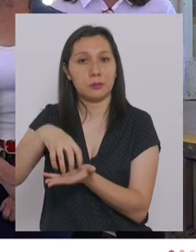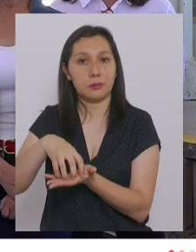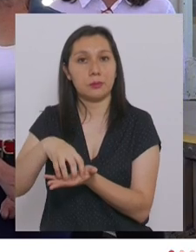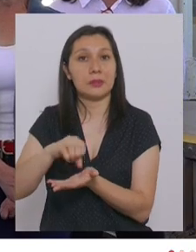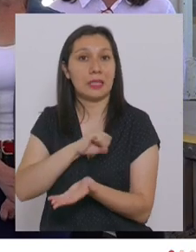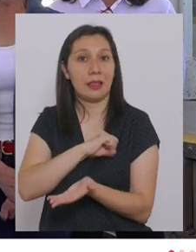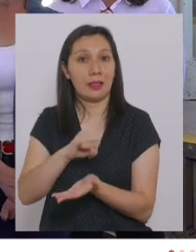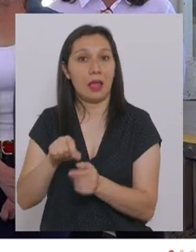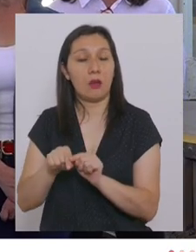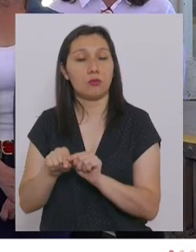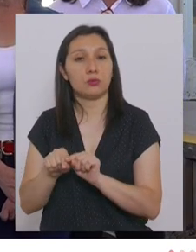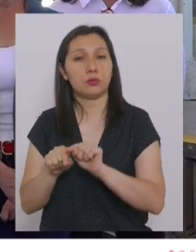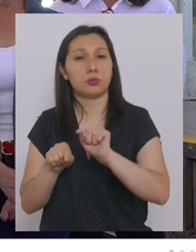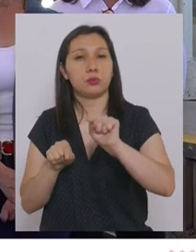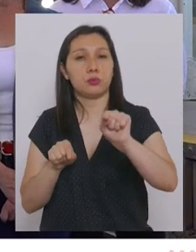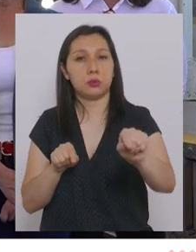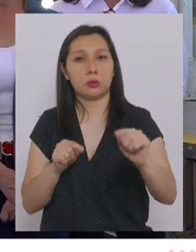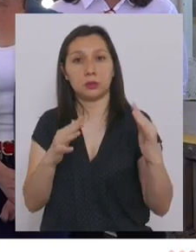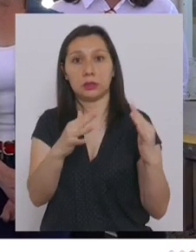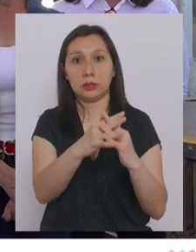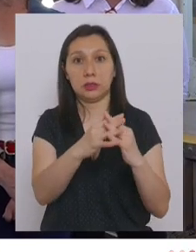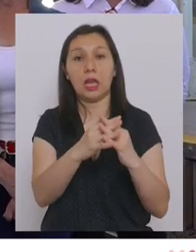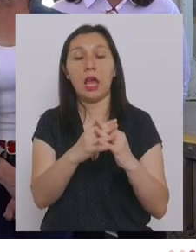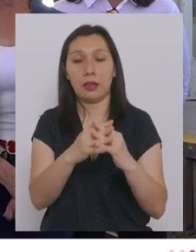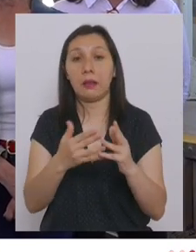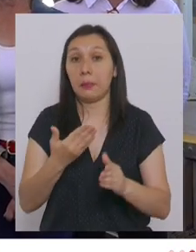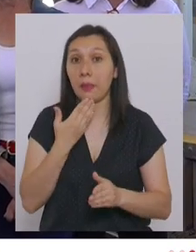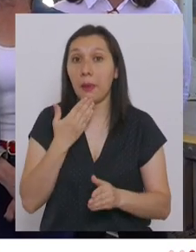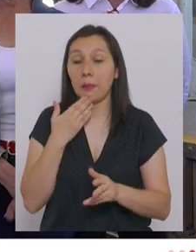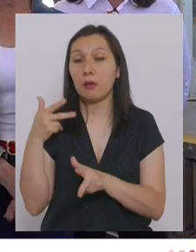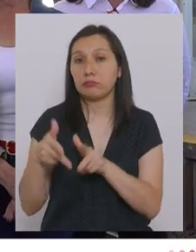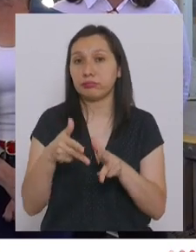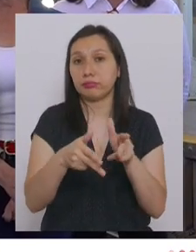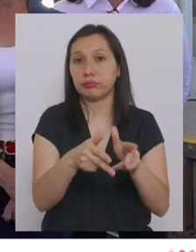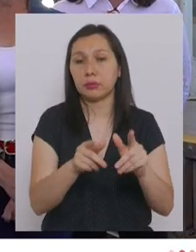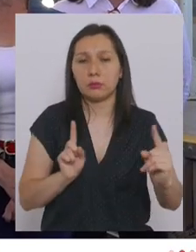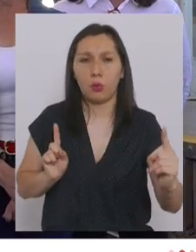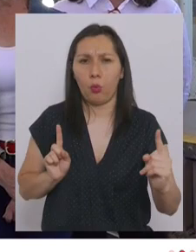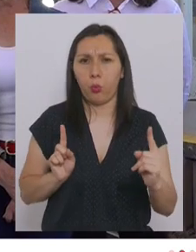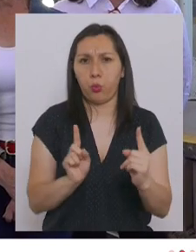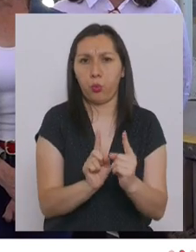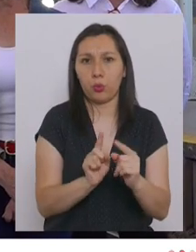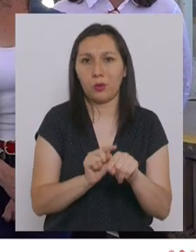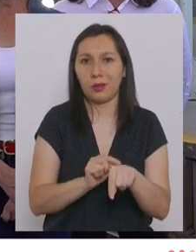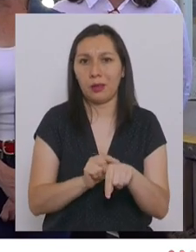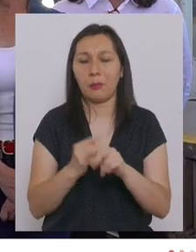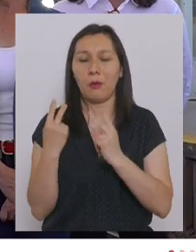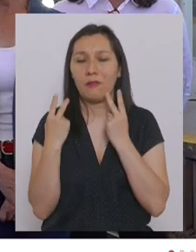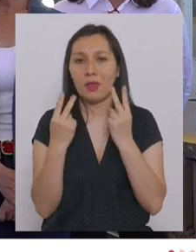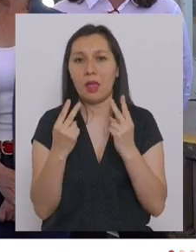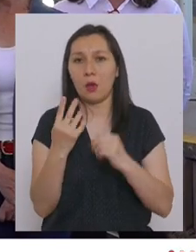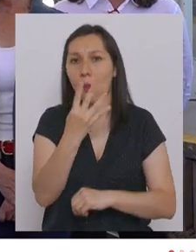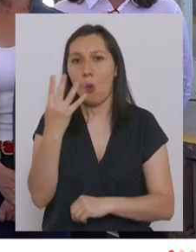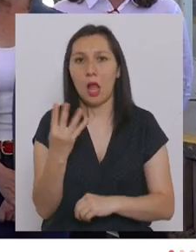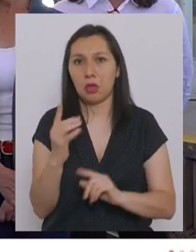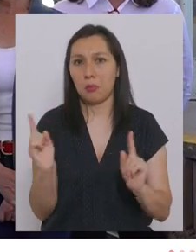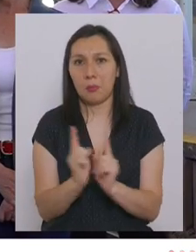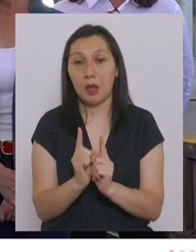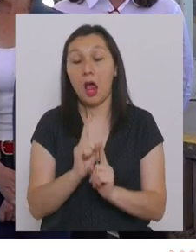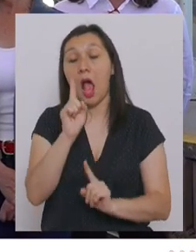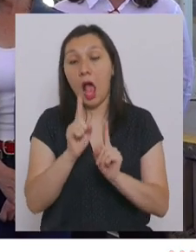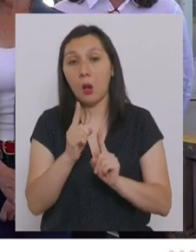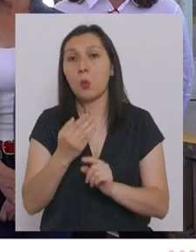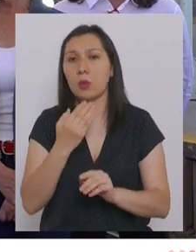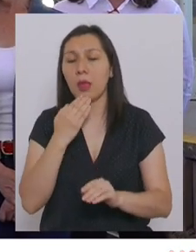de Santiago hasta Chillán, que también, cierto, nos ha permitido acortar los viajes a menos de 4 horas y en algunos casos